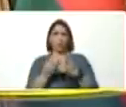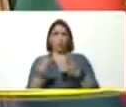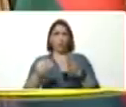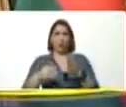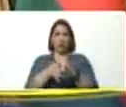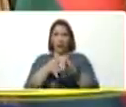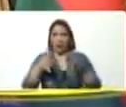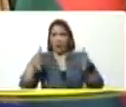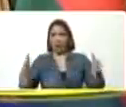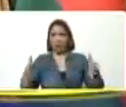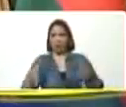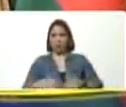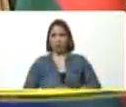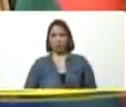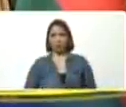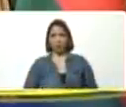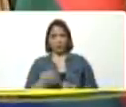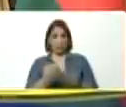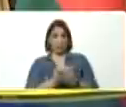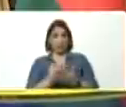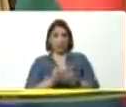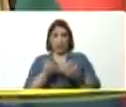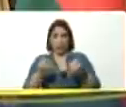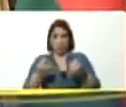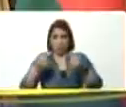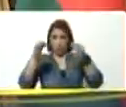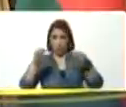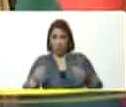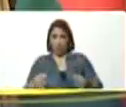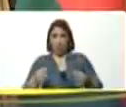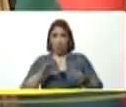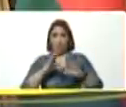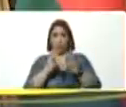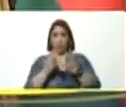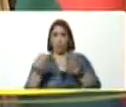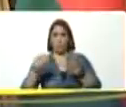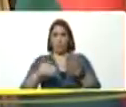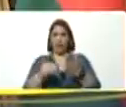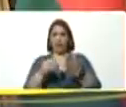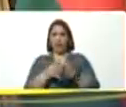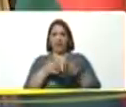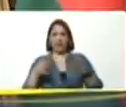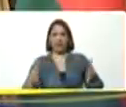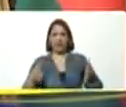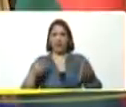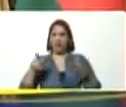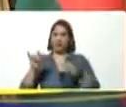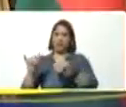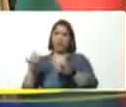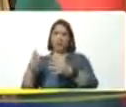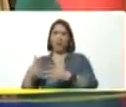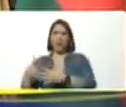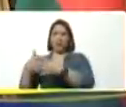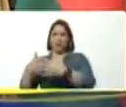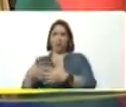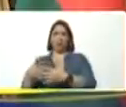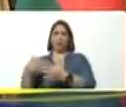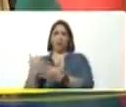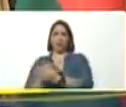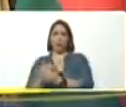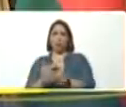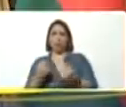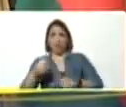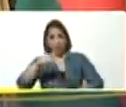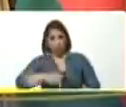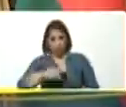ellos. La economía real del mundo es mucho más grande que esas economías. Ya hoy por hoy,